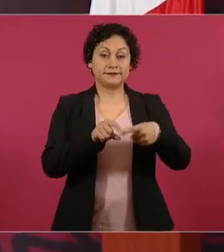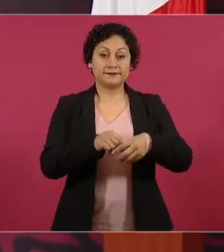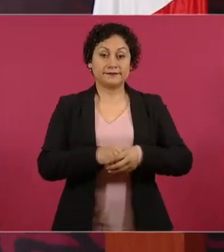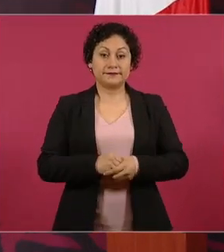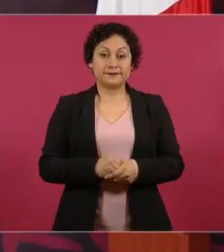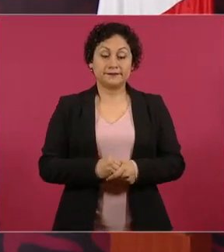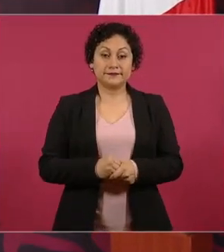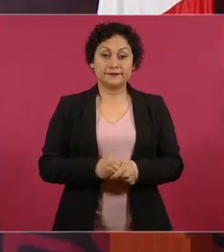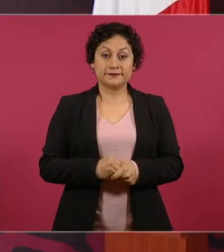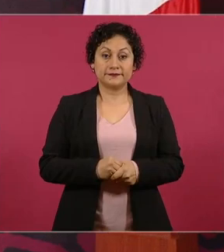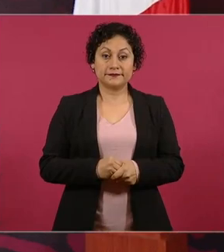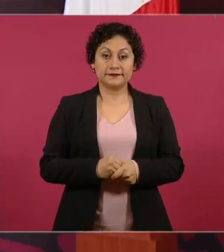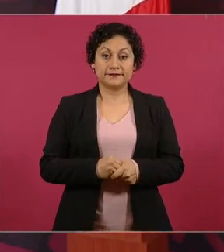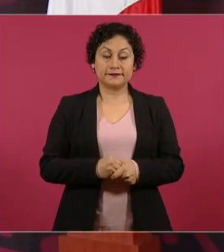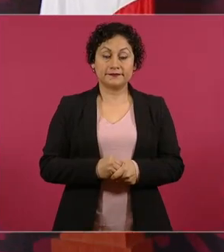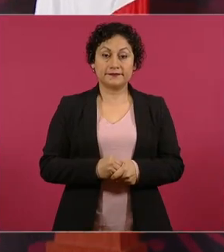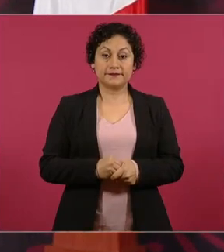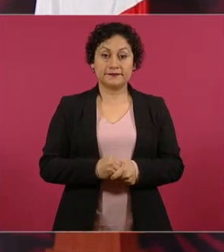pues